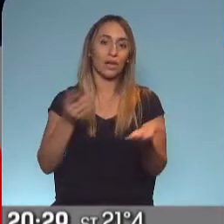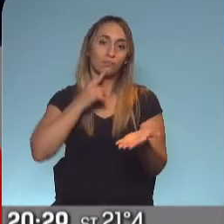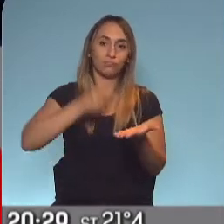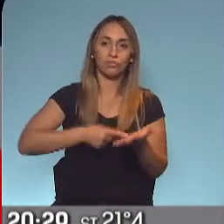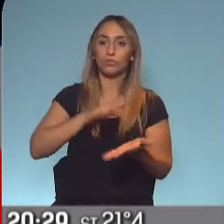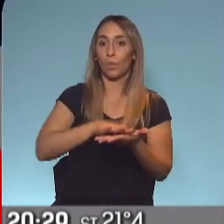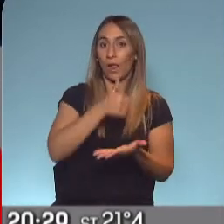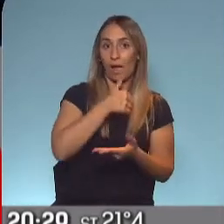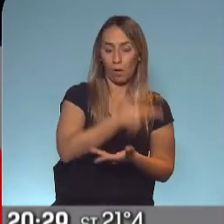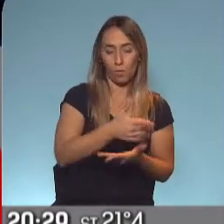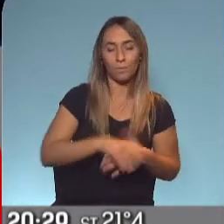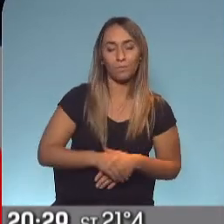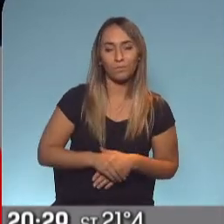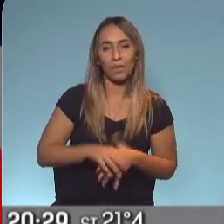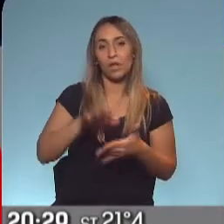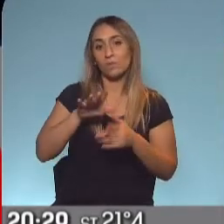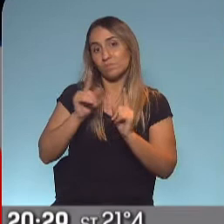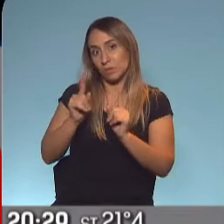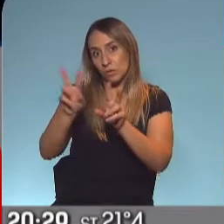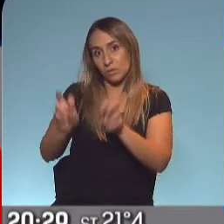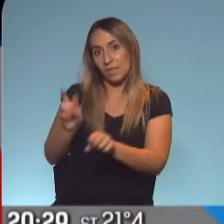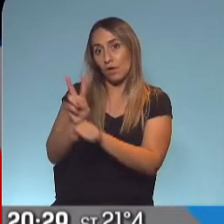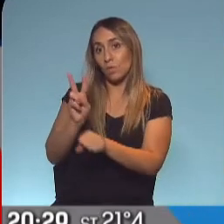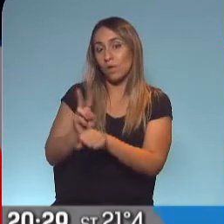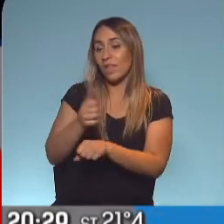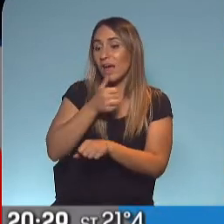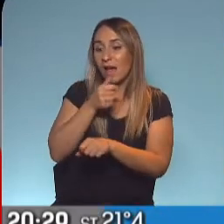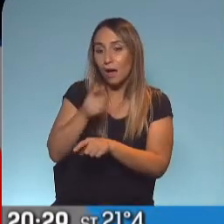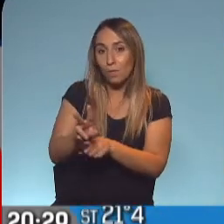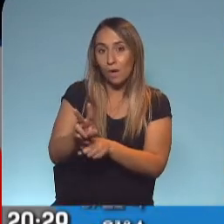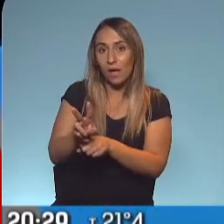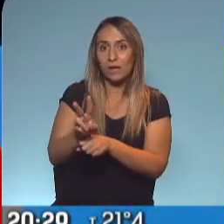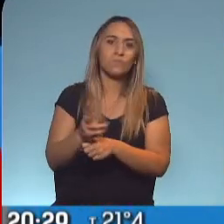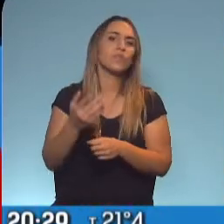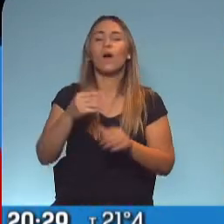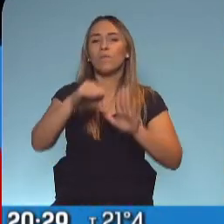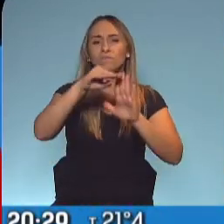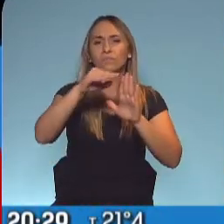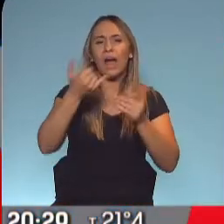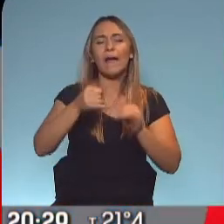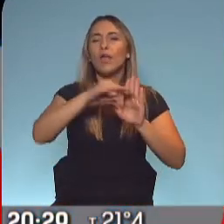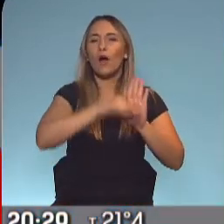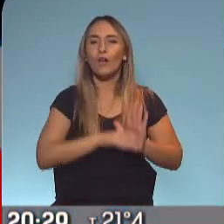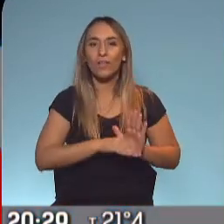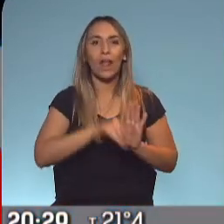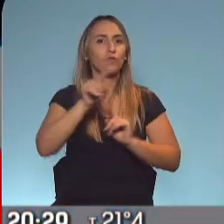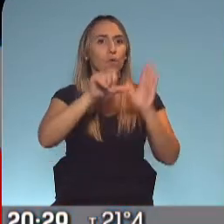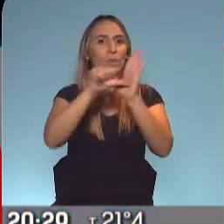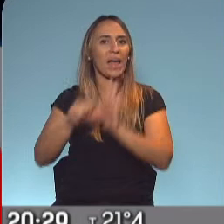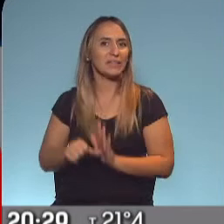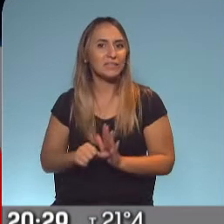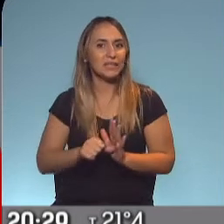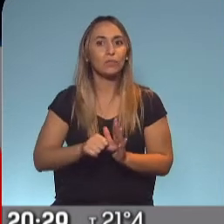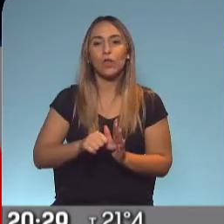En línea con el cuidado del agua en nuestro país, ¿en qué lugar está Argentina en comparación con los países de la región, por ejemplo,